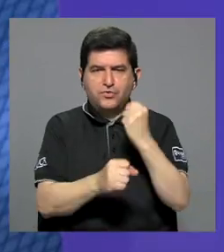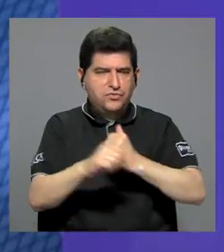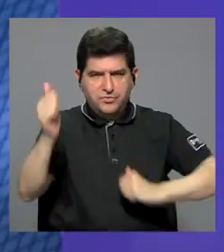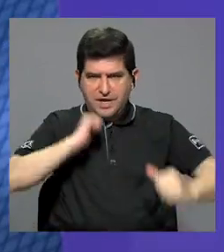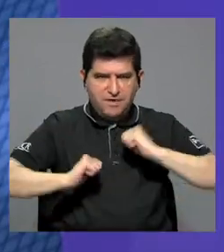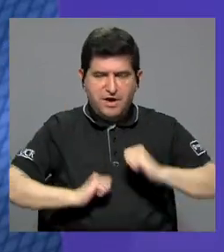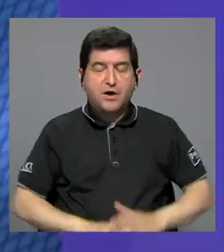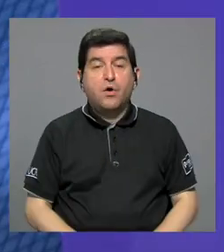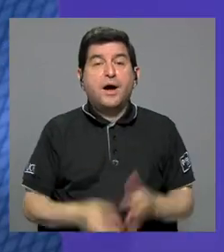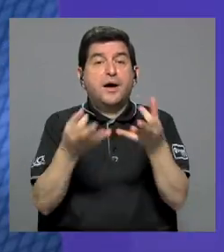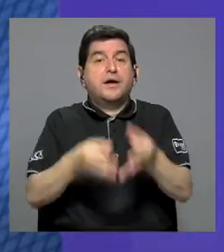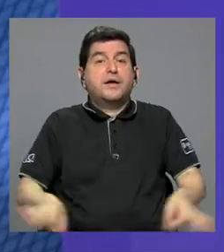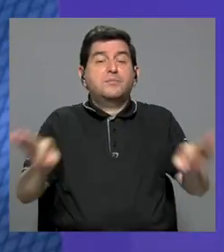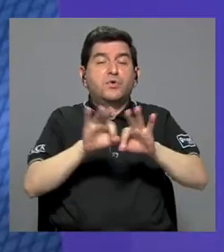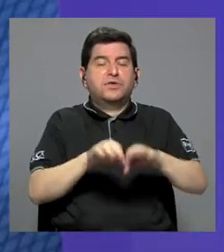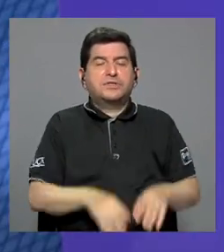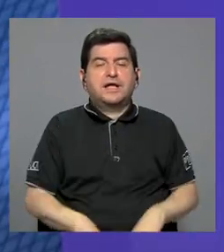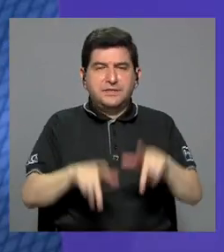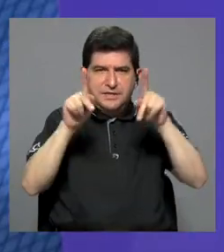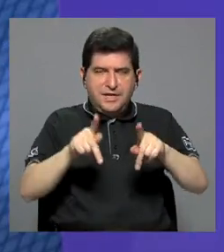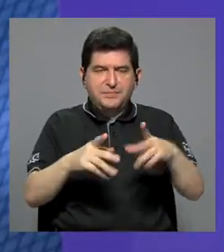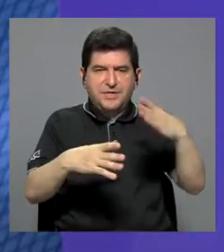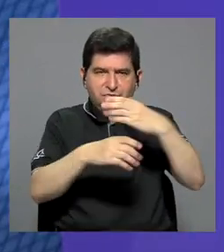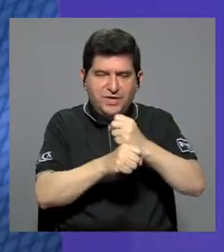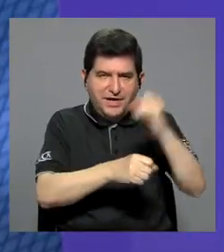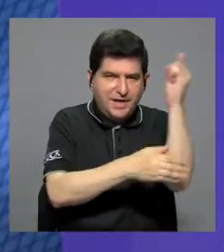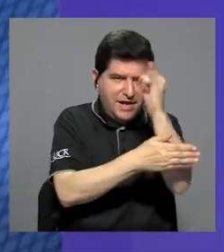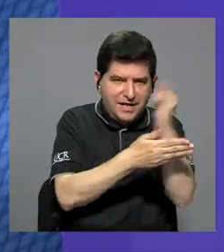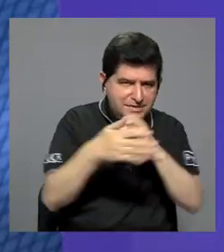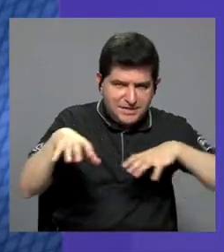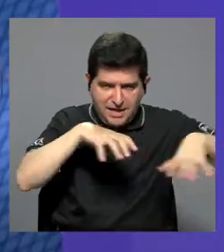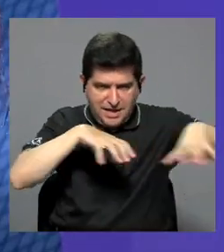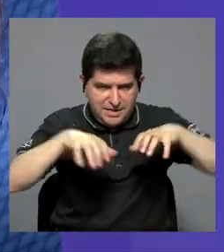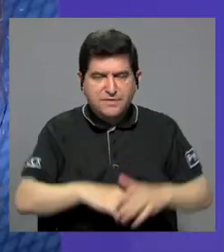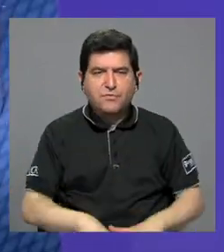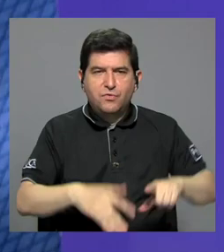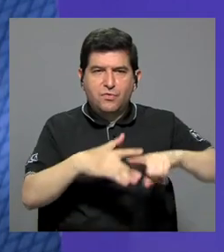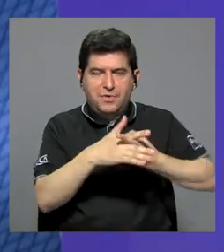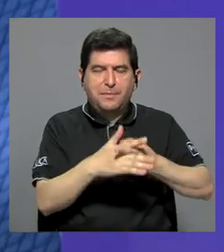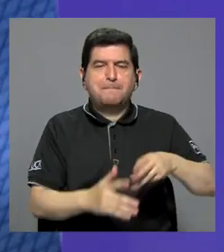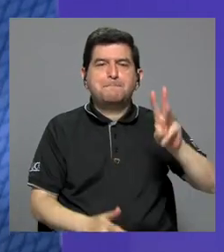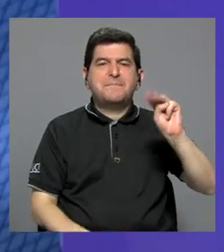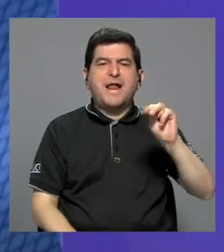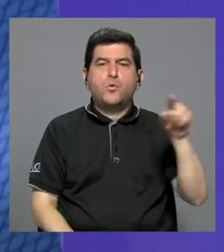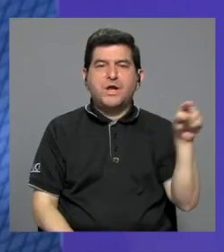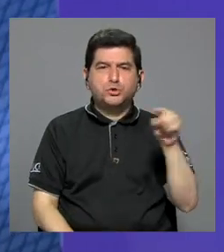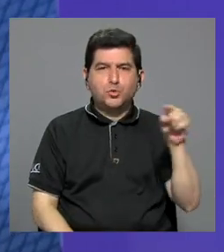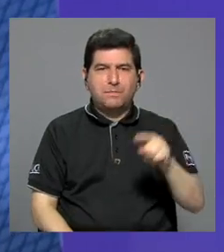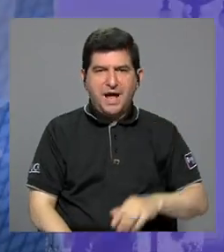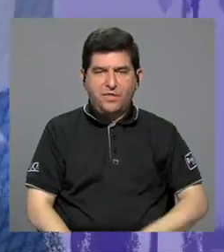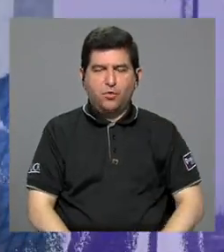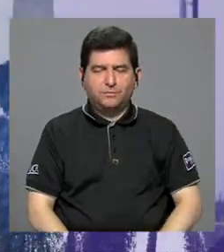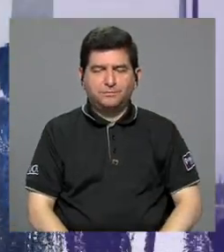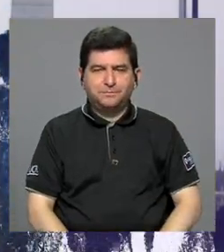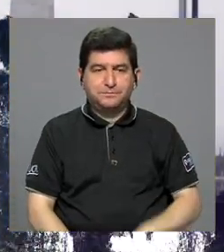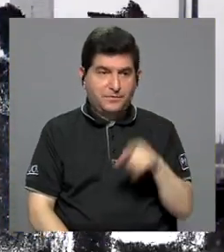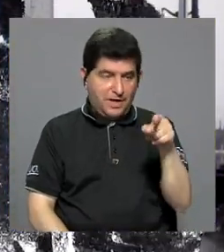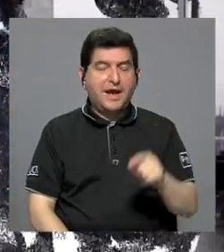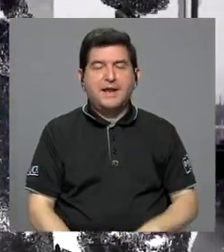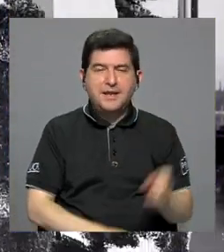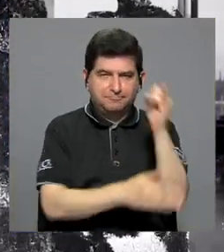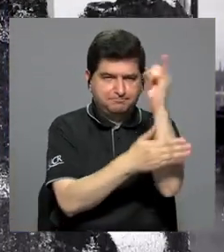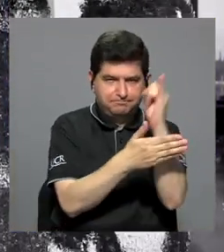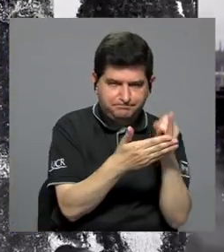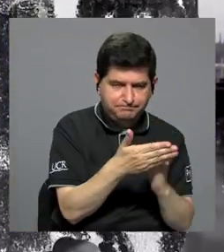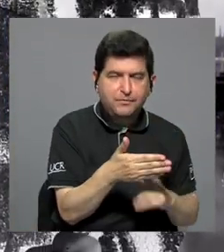el animador es muy importante y las personas que hicieron los dibujos. Entonces empezamos con Manuel Zumbado, que hace